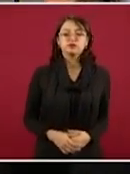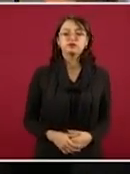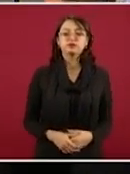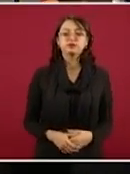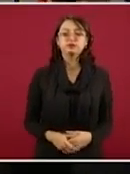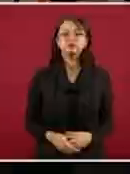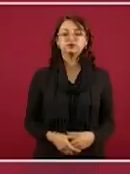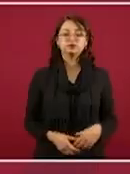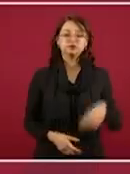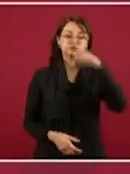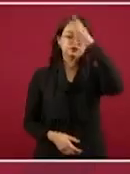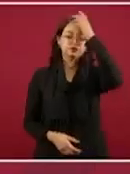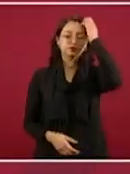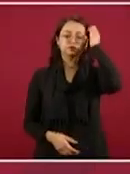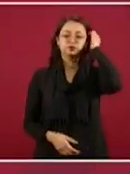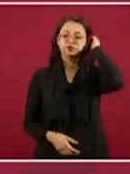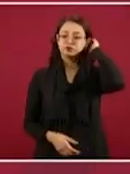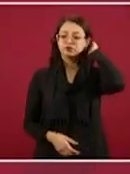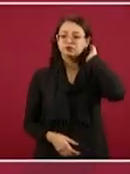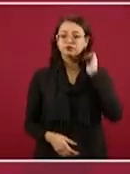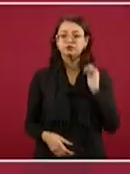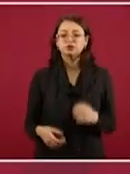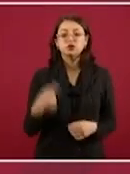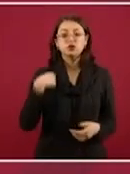lo debe de resolver el Senado.